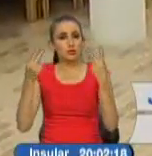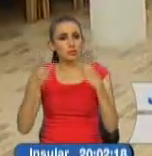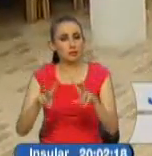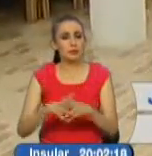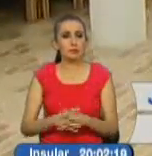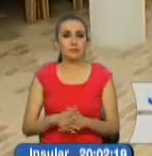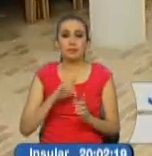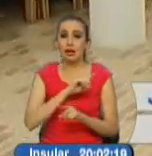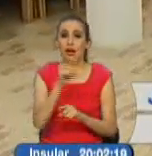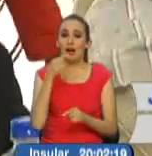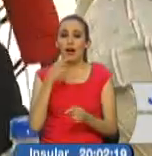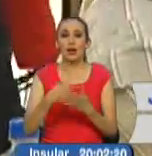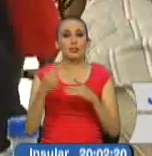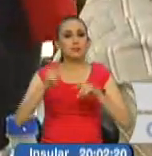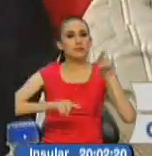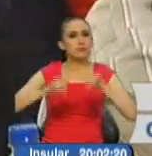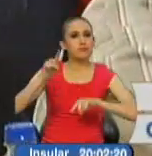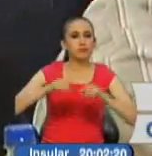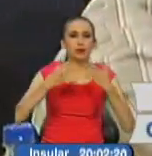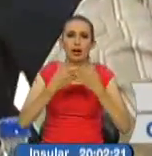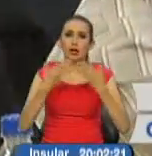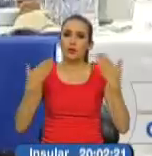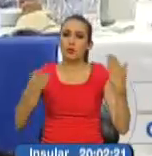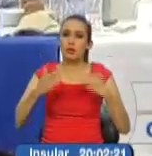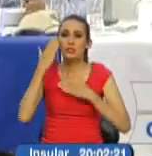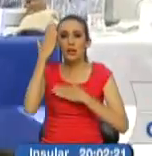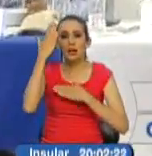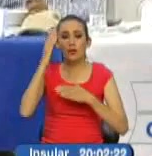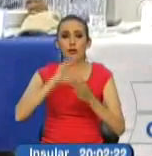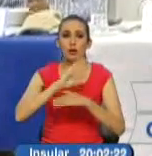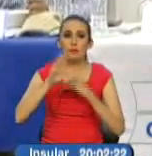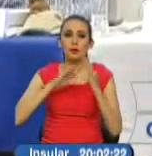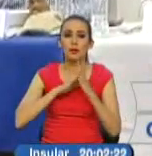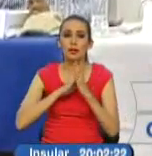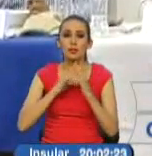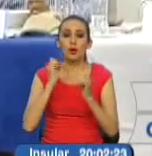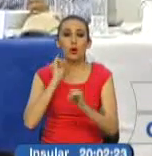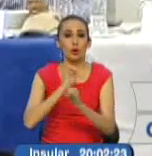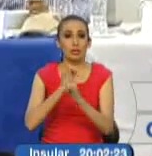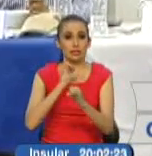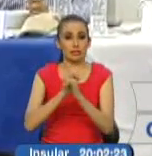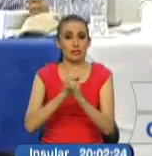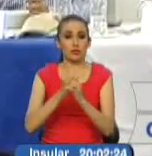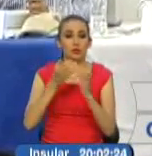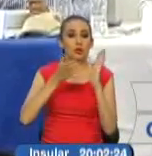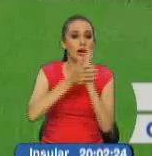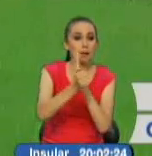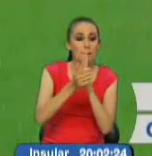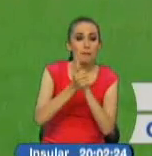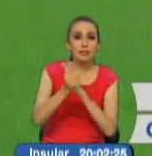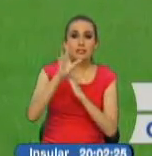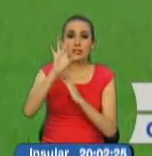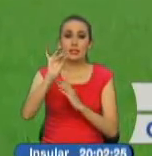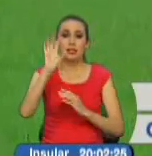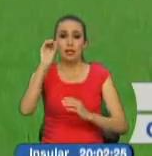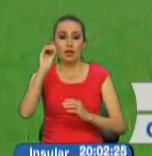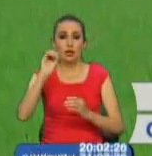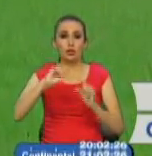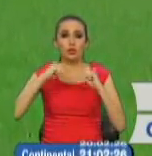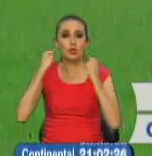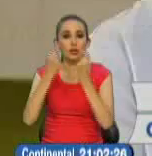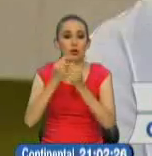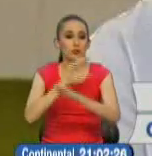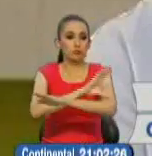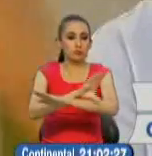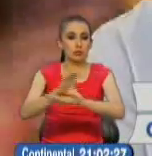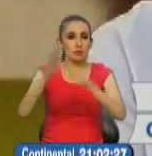se destacaron algunos planteamientos por parte de las alcaldías, como la creación de un instituto que beneficie a 80 organizaciones campesinas de